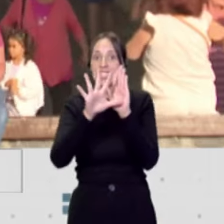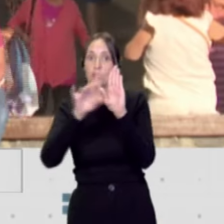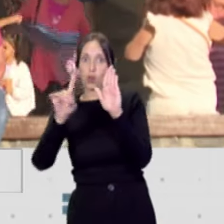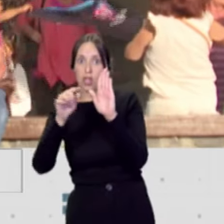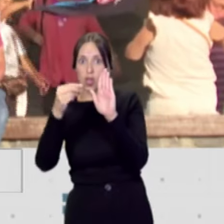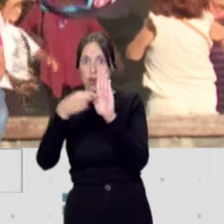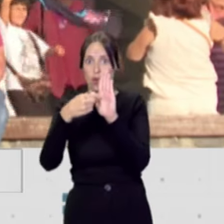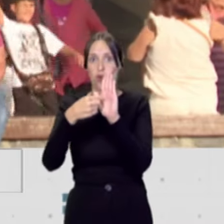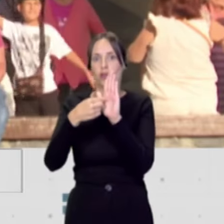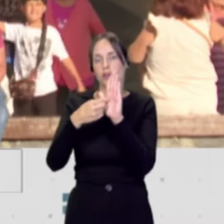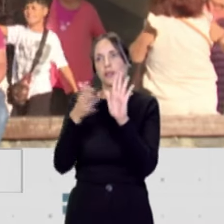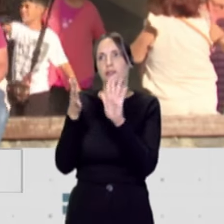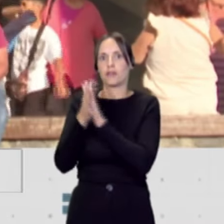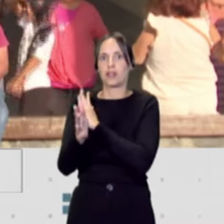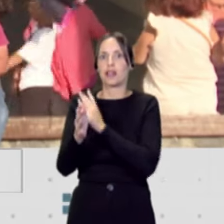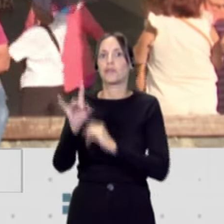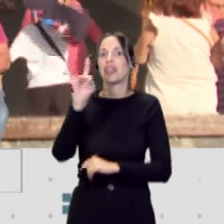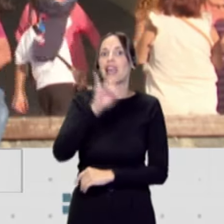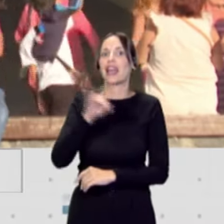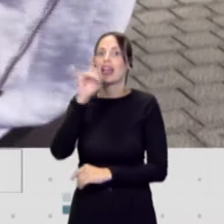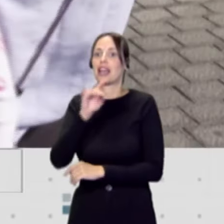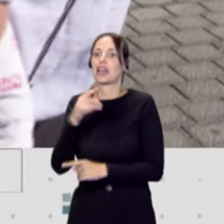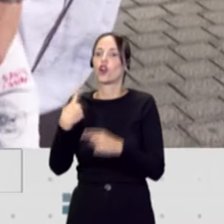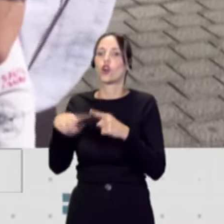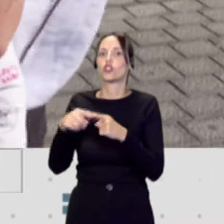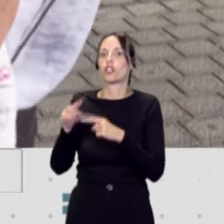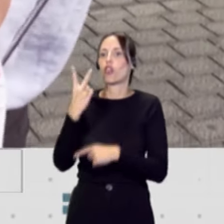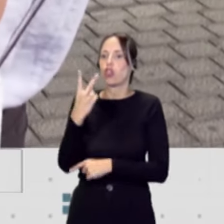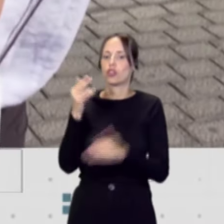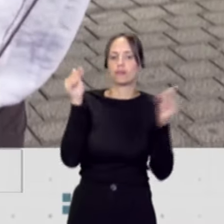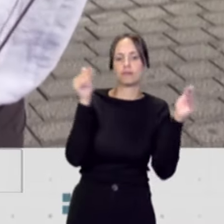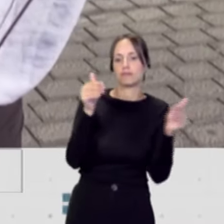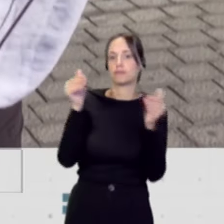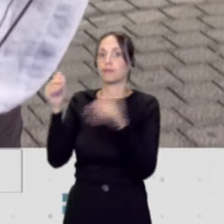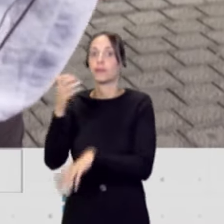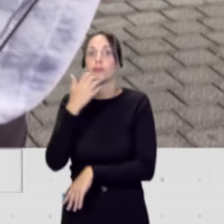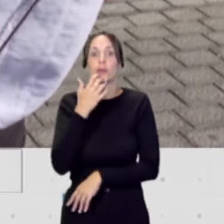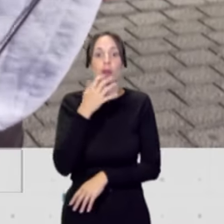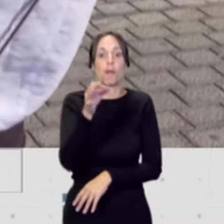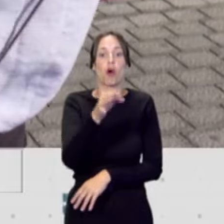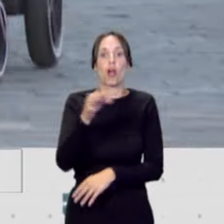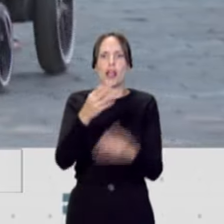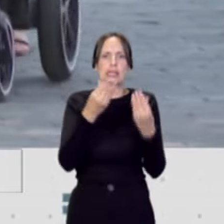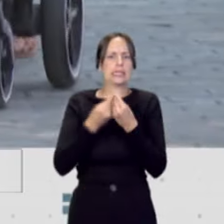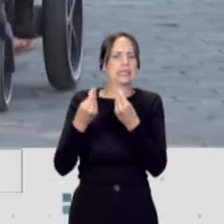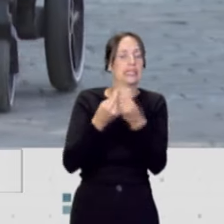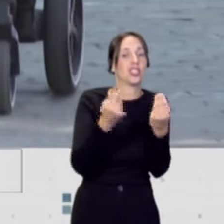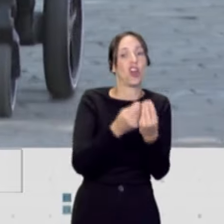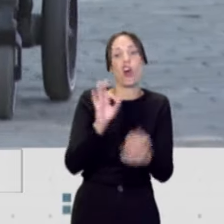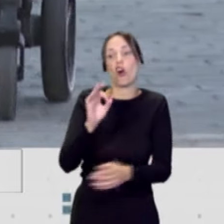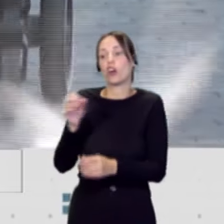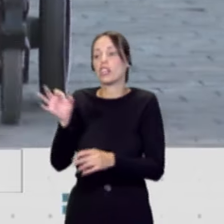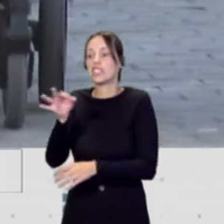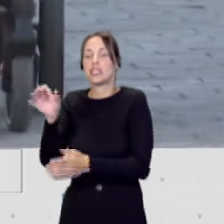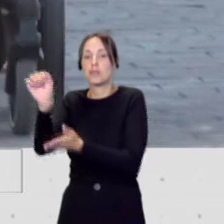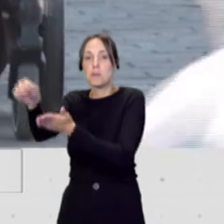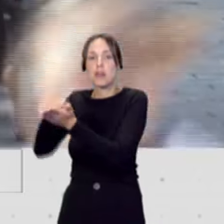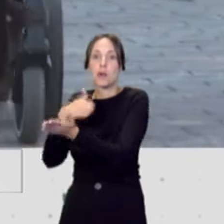dos realidades que hay en Canarias. Por un lado, las islas más pobladas, por otra, la realidad de islas como La Palma, La Gomera o El Hierro, ¿no?